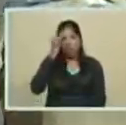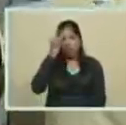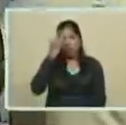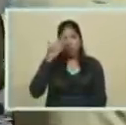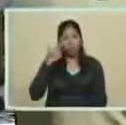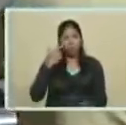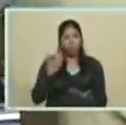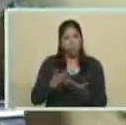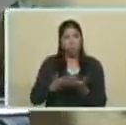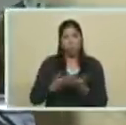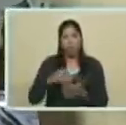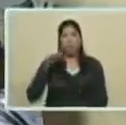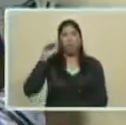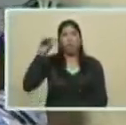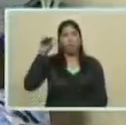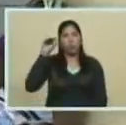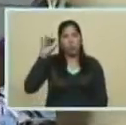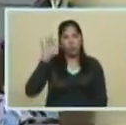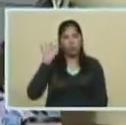hoy tiene más vigencia.